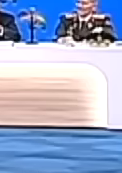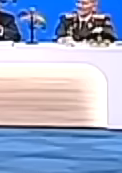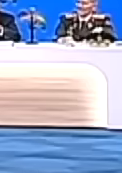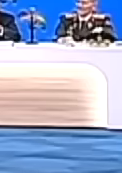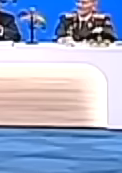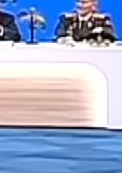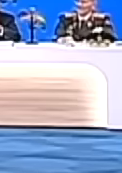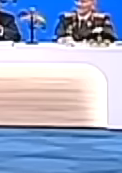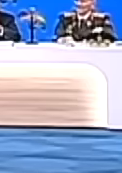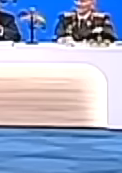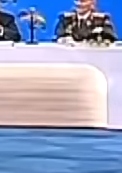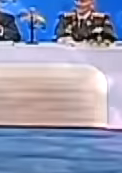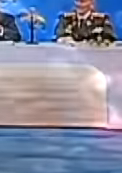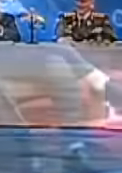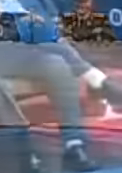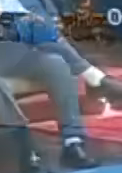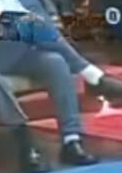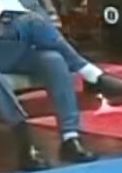consumador del fraude electoral,